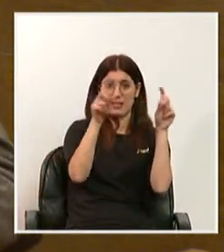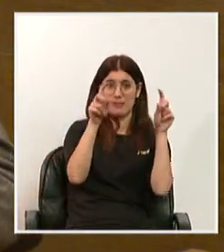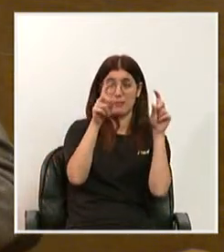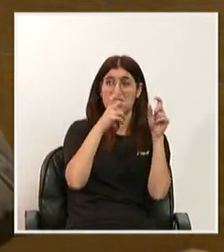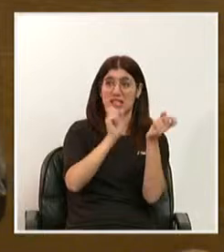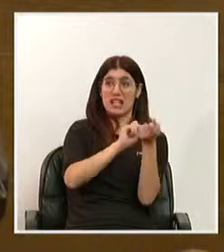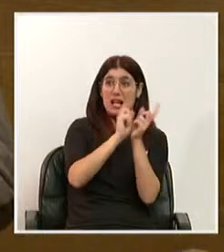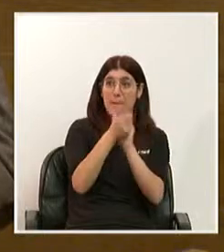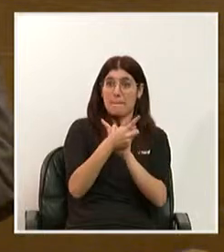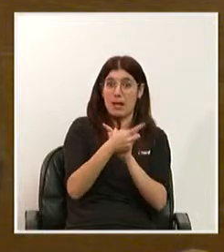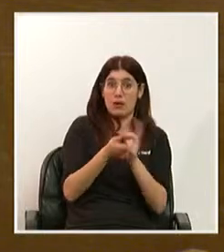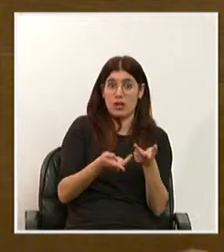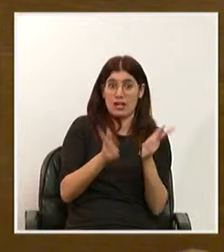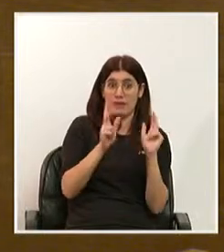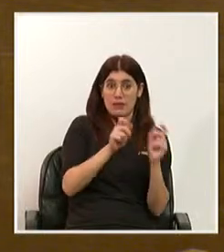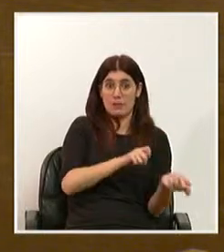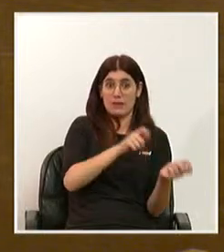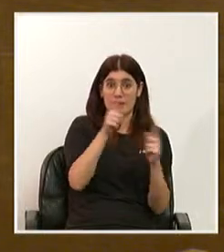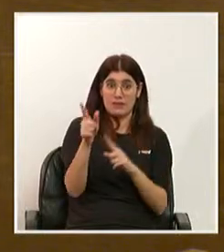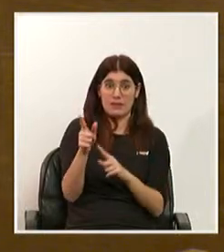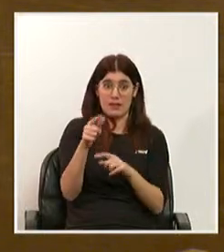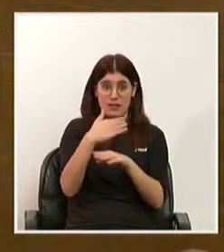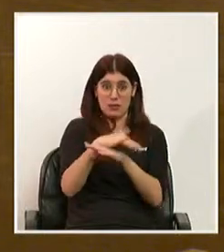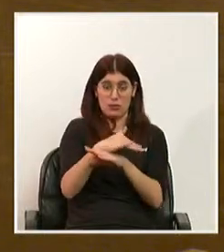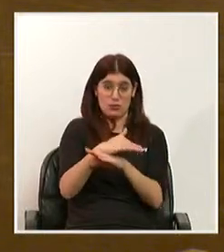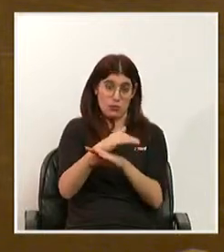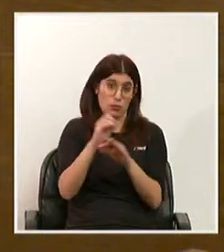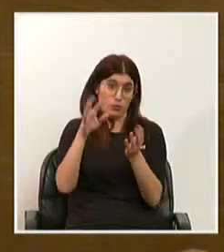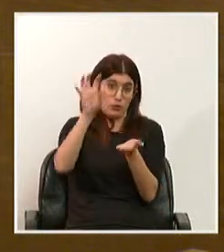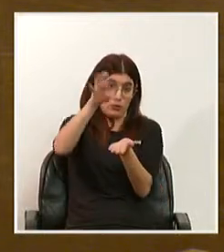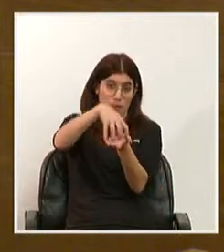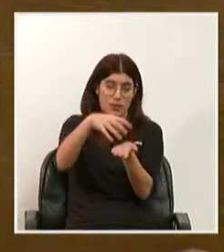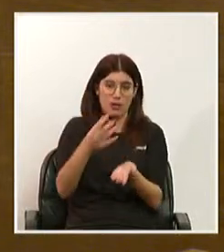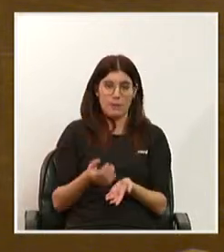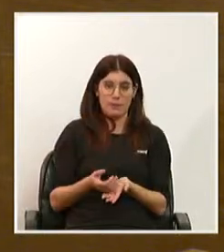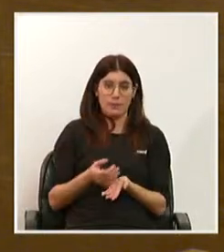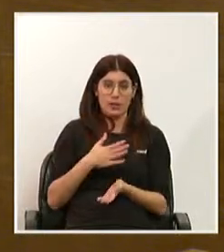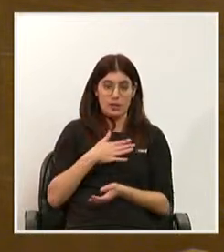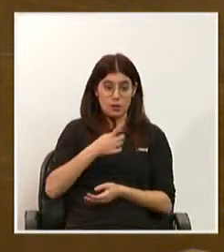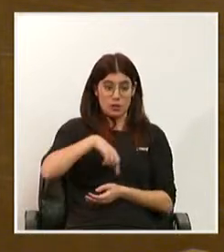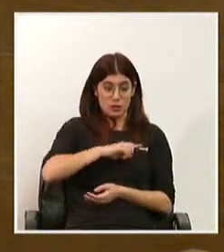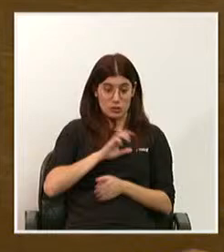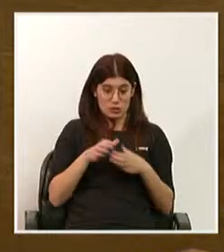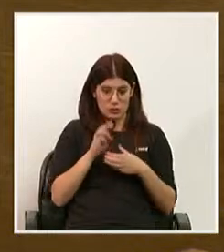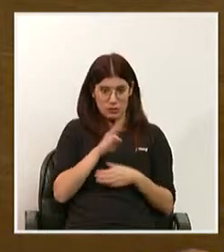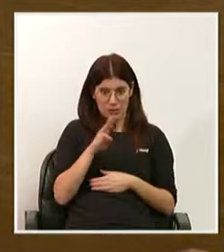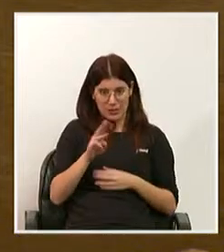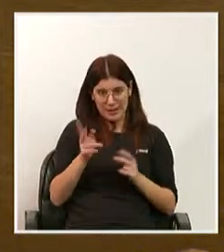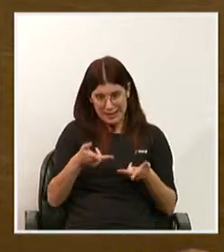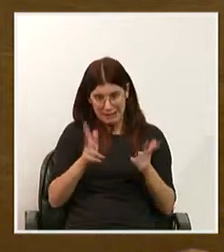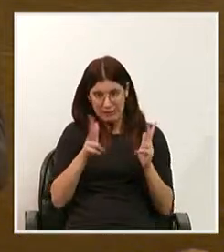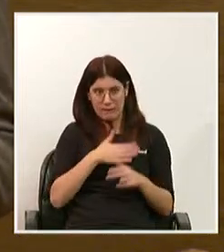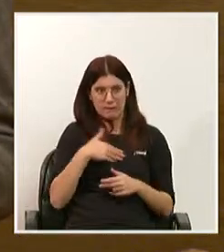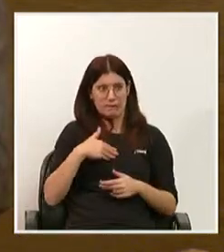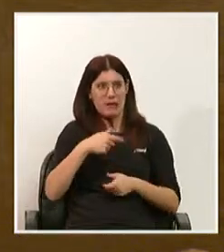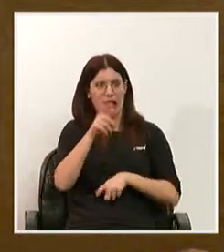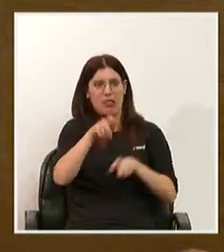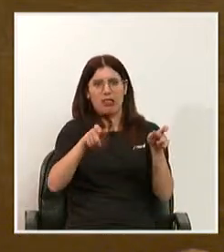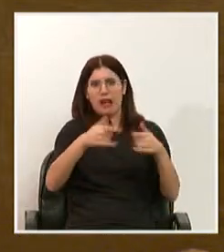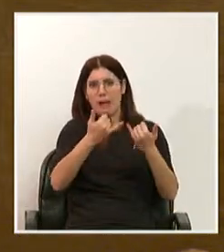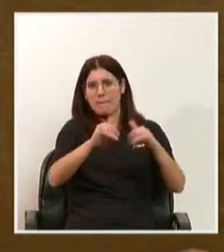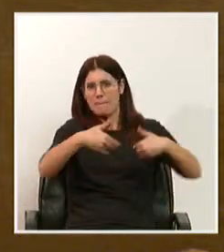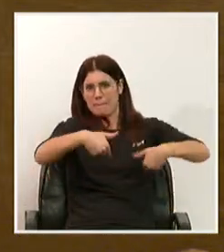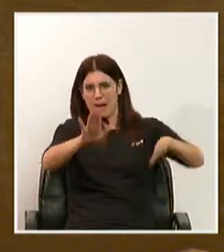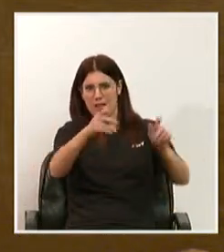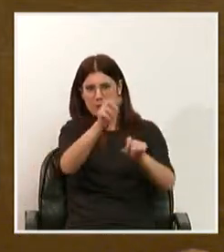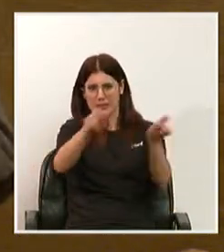libremente su domicilio social y el partido popular hoy lo que les pide es libertad que dejen a la gente en paz y por